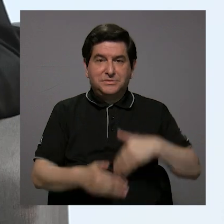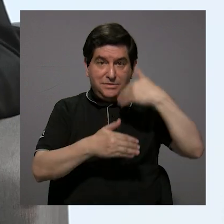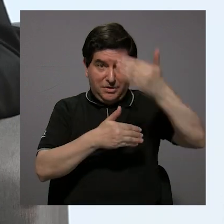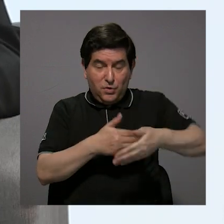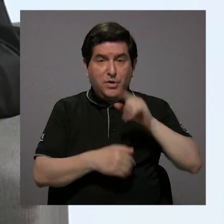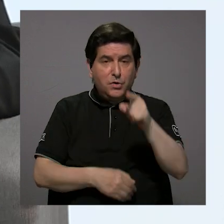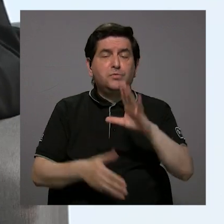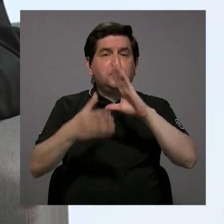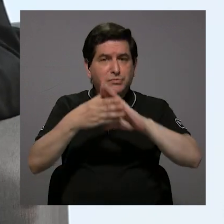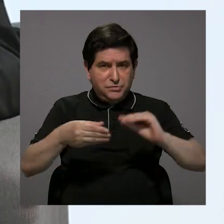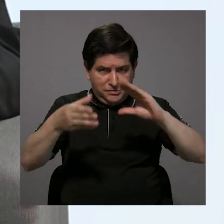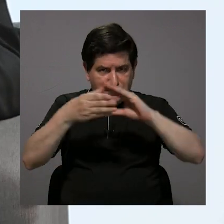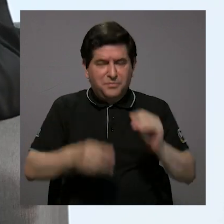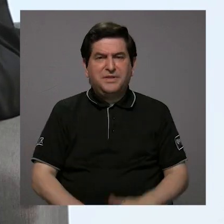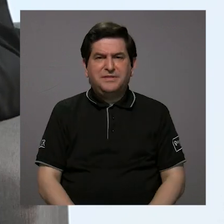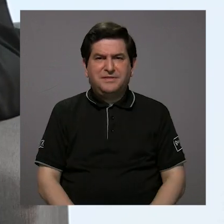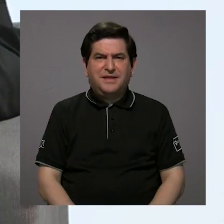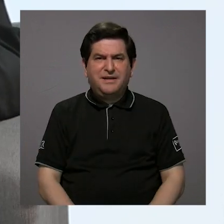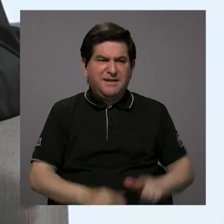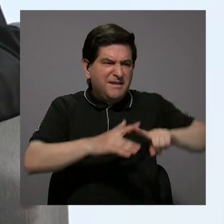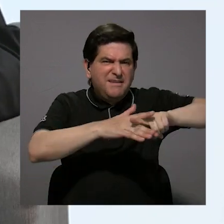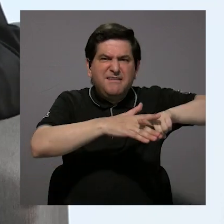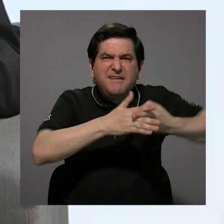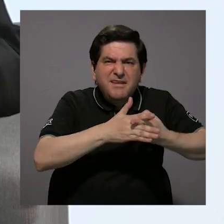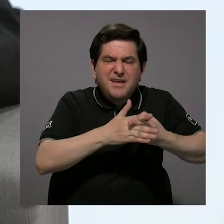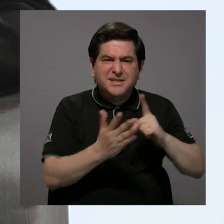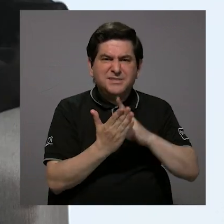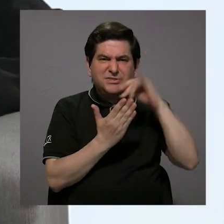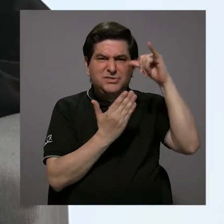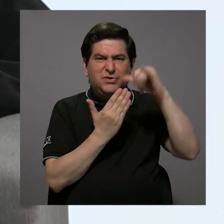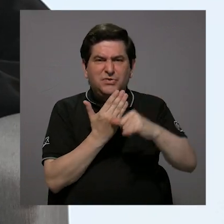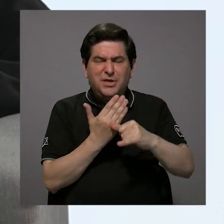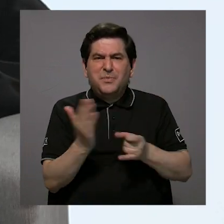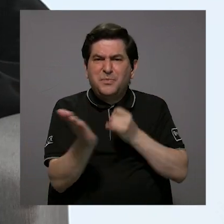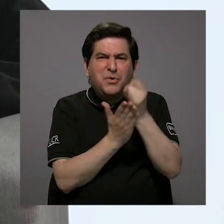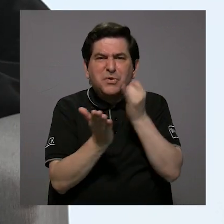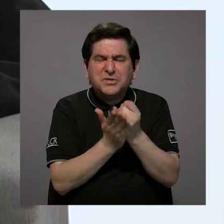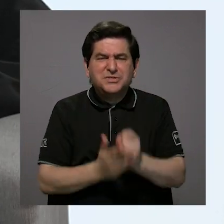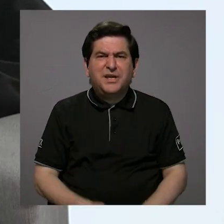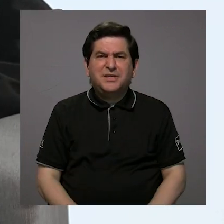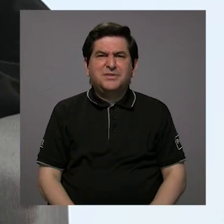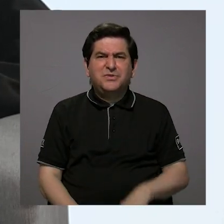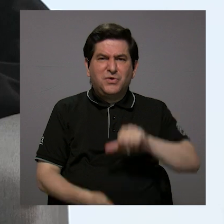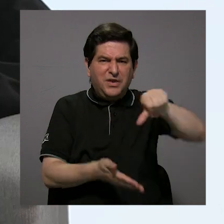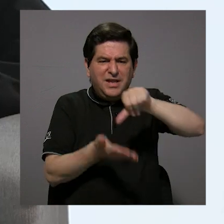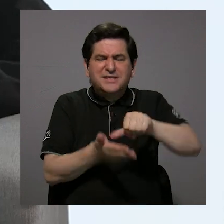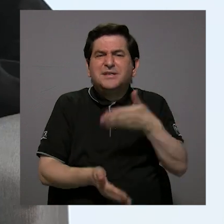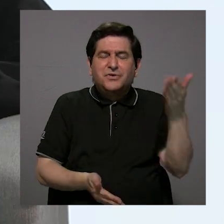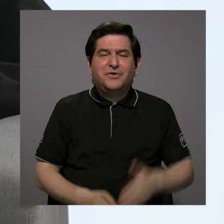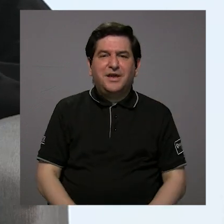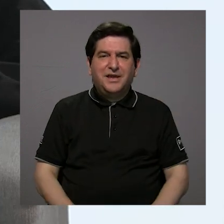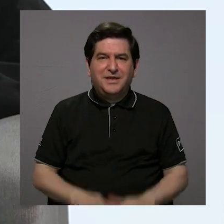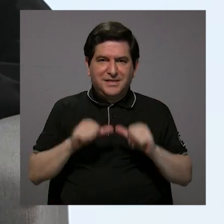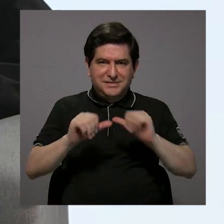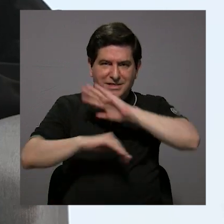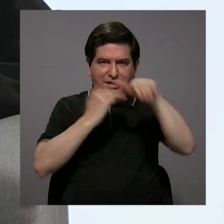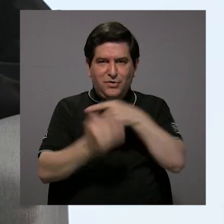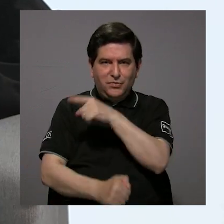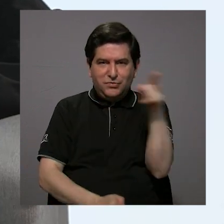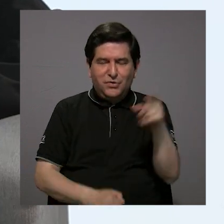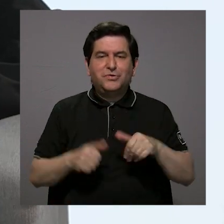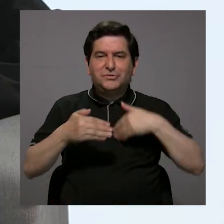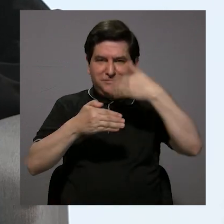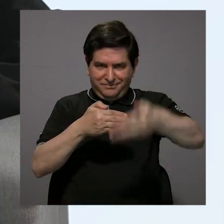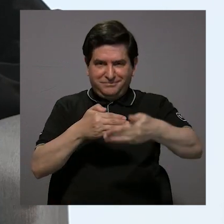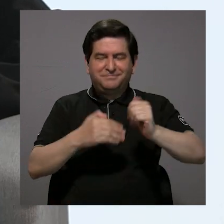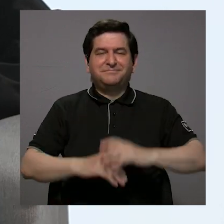el siguiente segmento usted me va a comentar qué da origen a este proyecto de investigación. Excelente. En el Cimovo. Ya regresamos con todas y